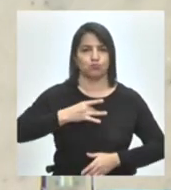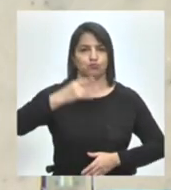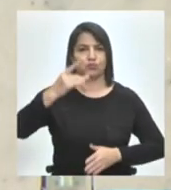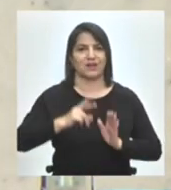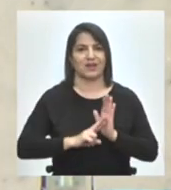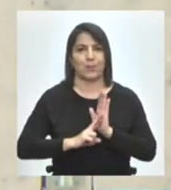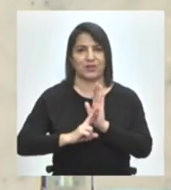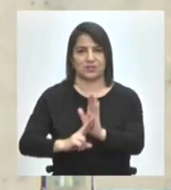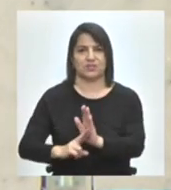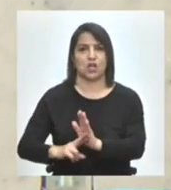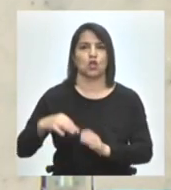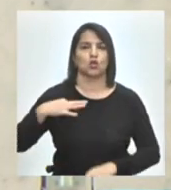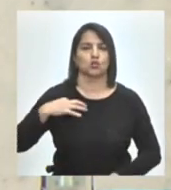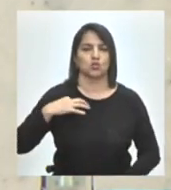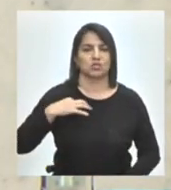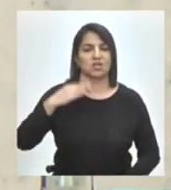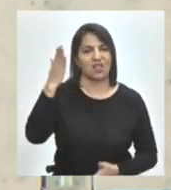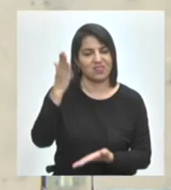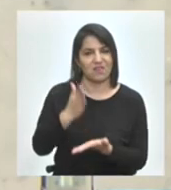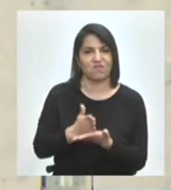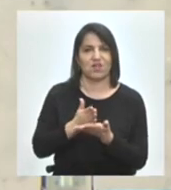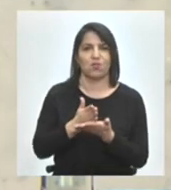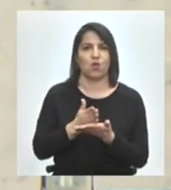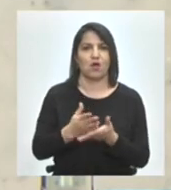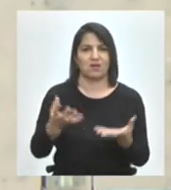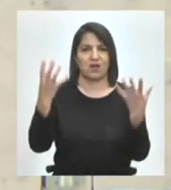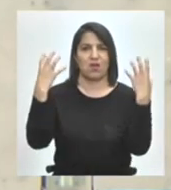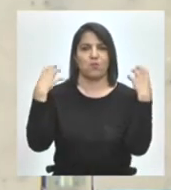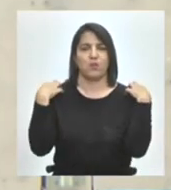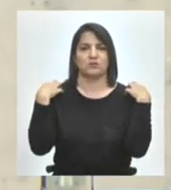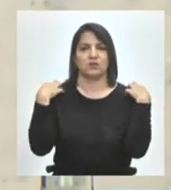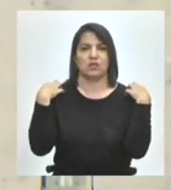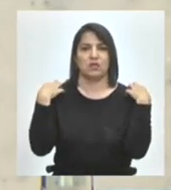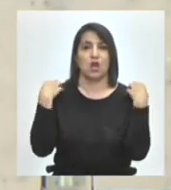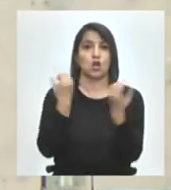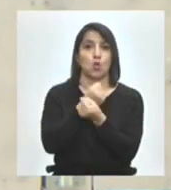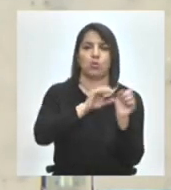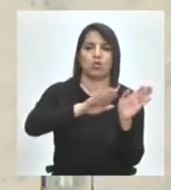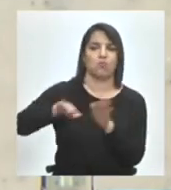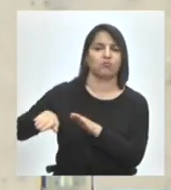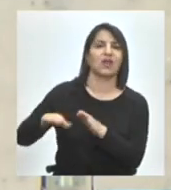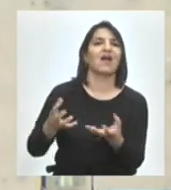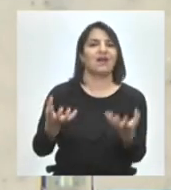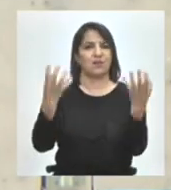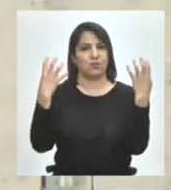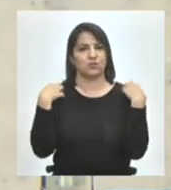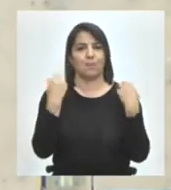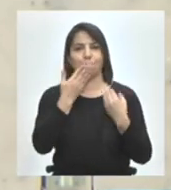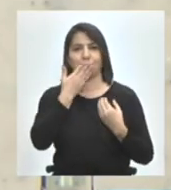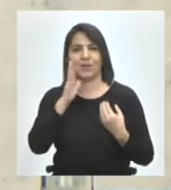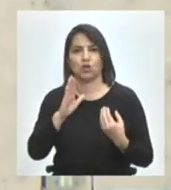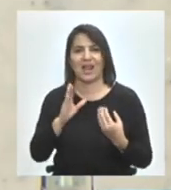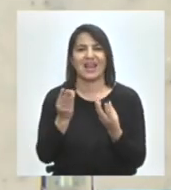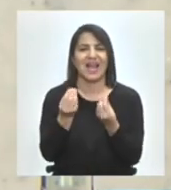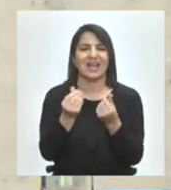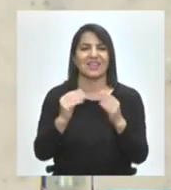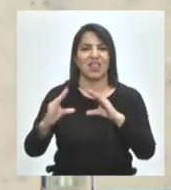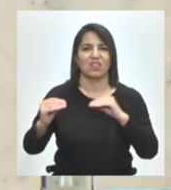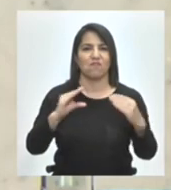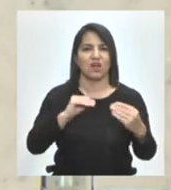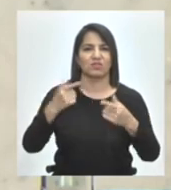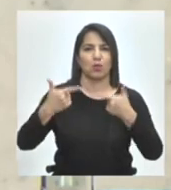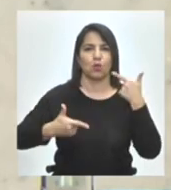popular tenemos la responsabilidad, que es ineludible, en mejorar la calidad del debate político, del debate